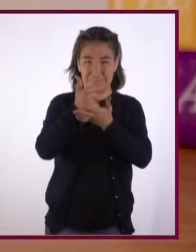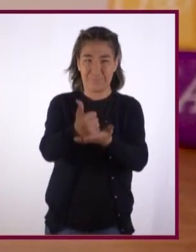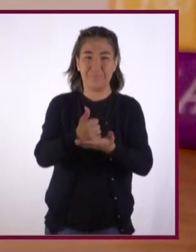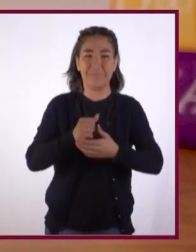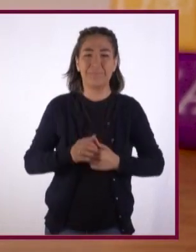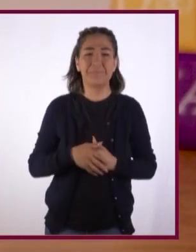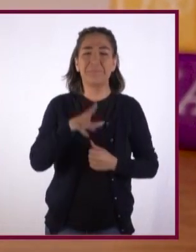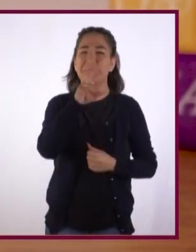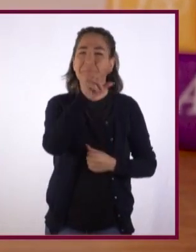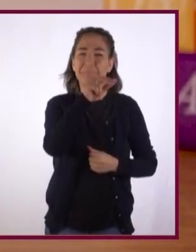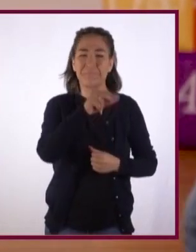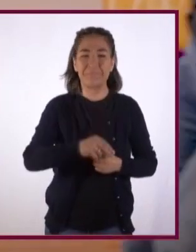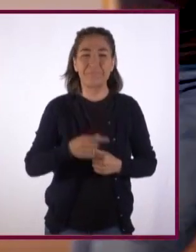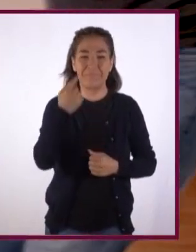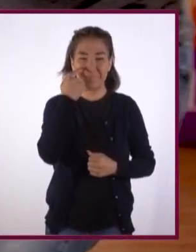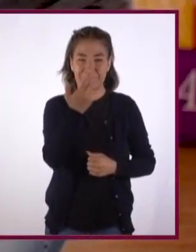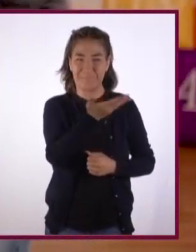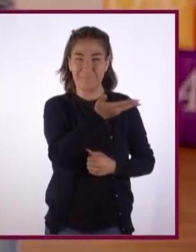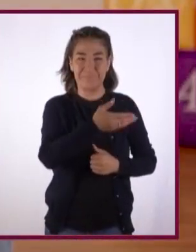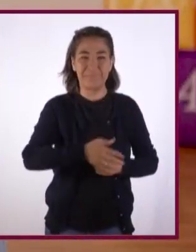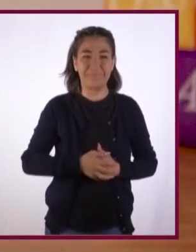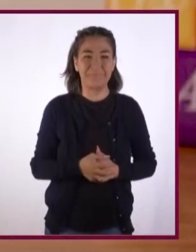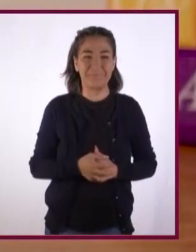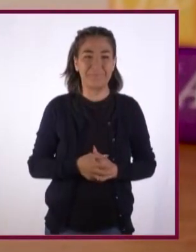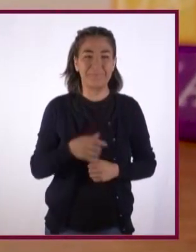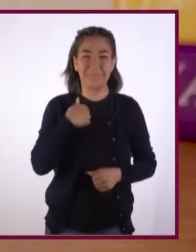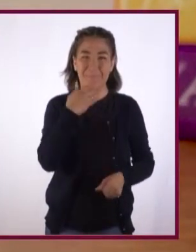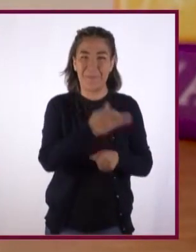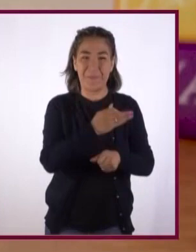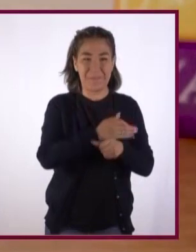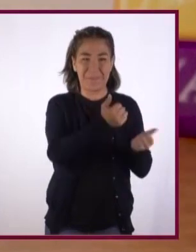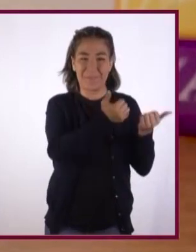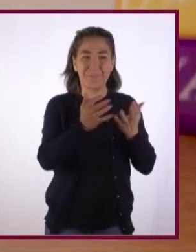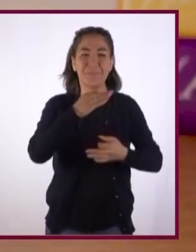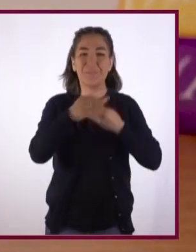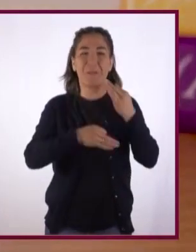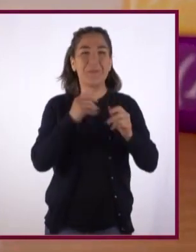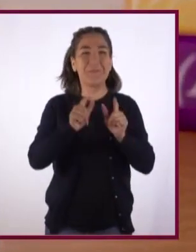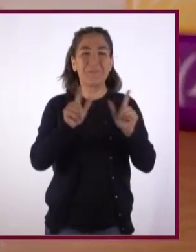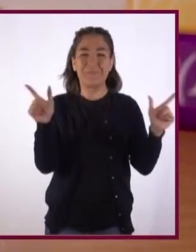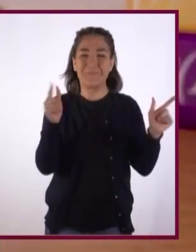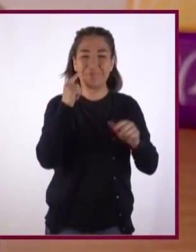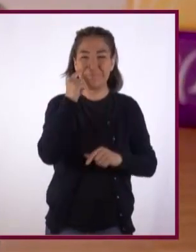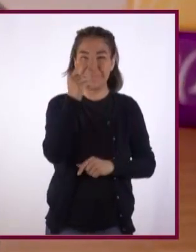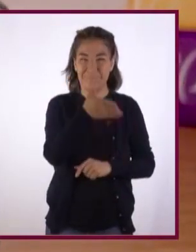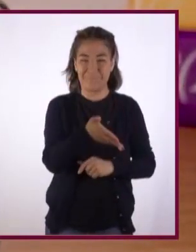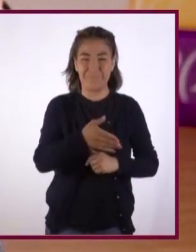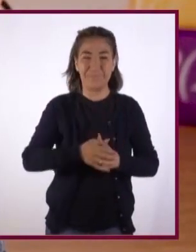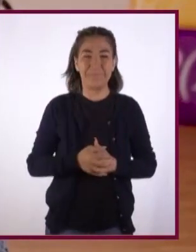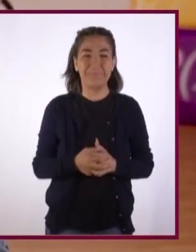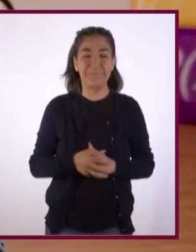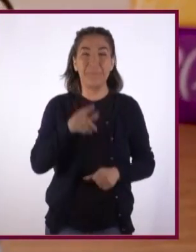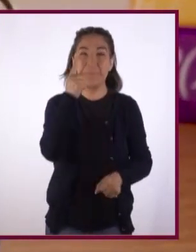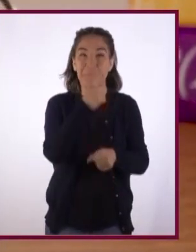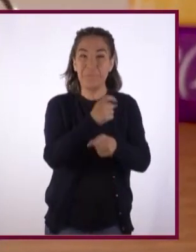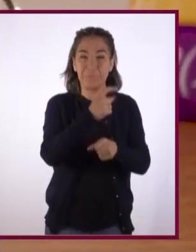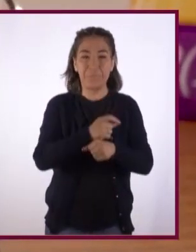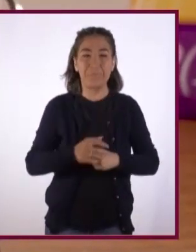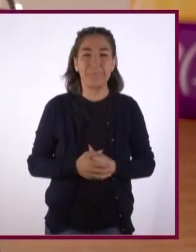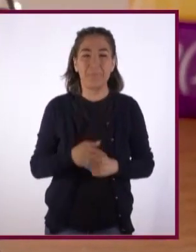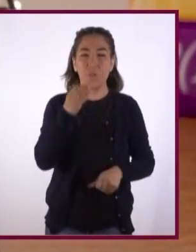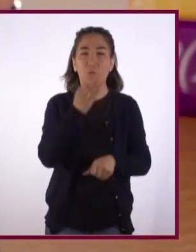en algo? No. Mira, traigo todo mi kit, ¿eh? Solo observa lo que haremos, mira.